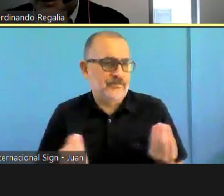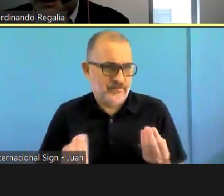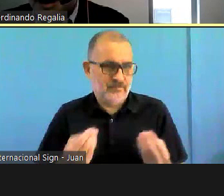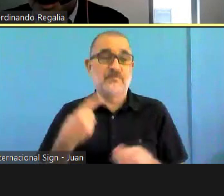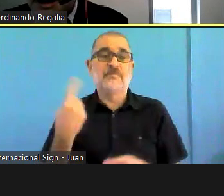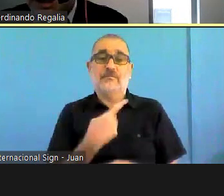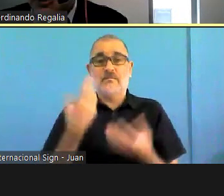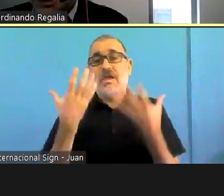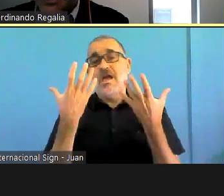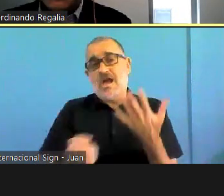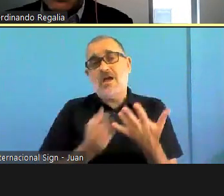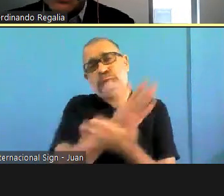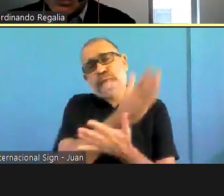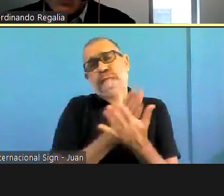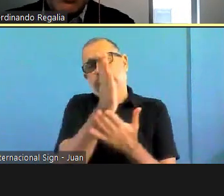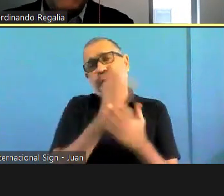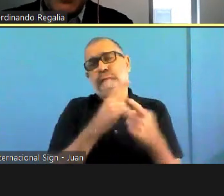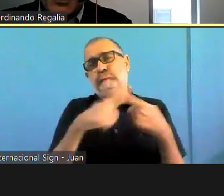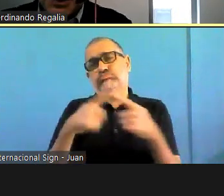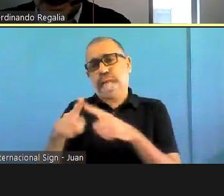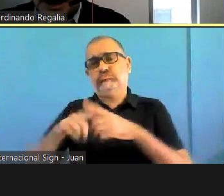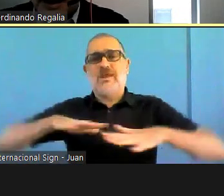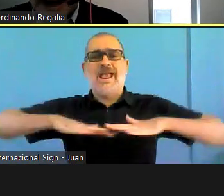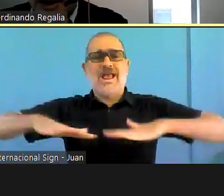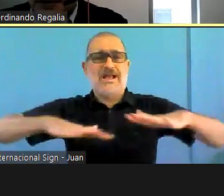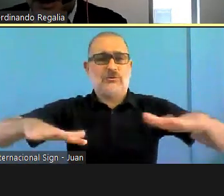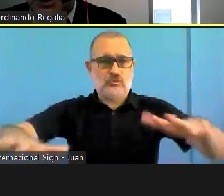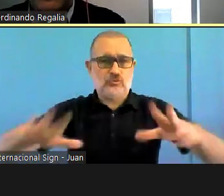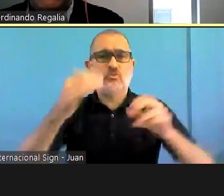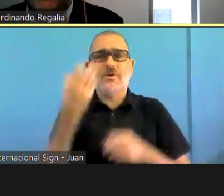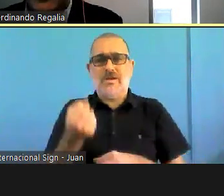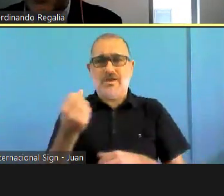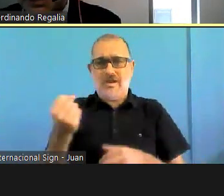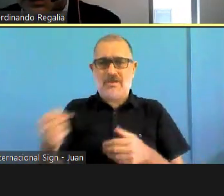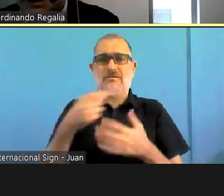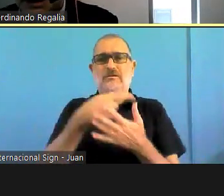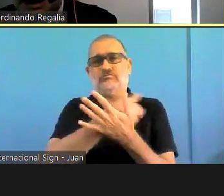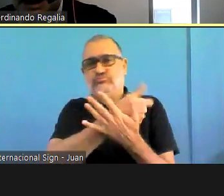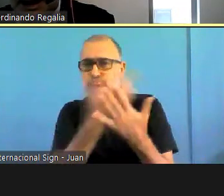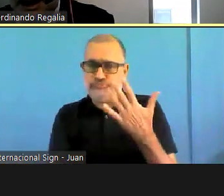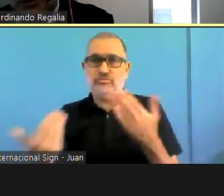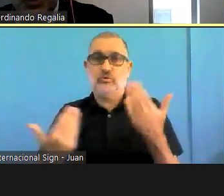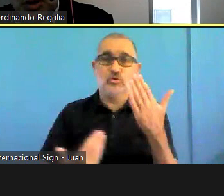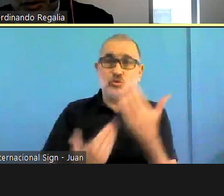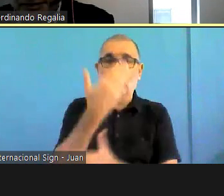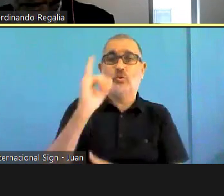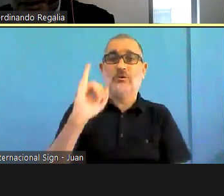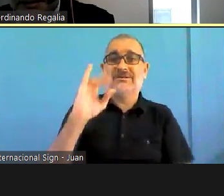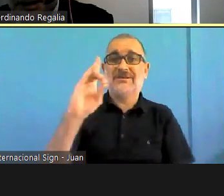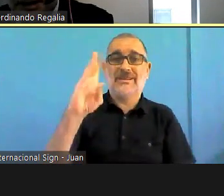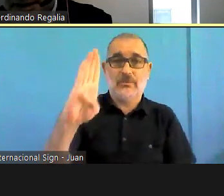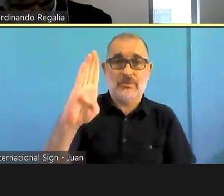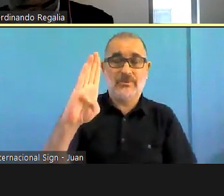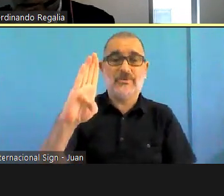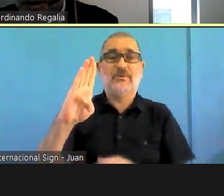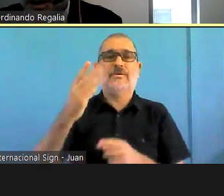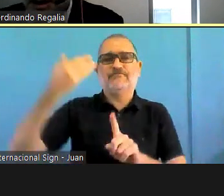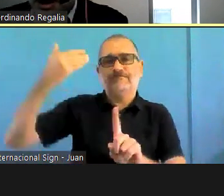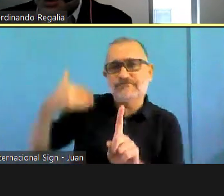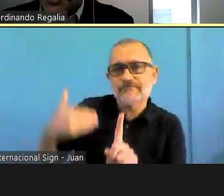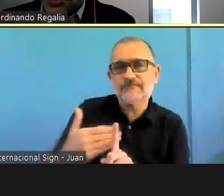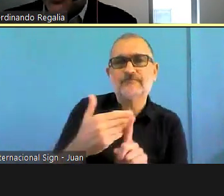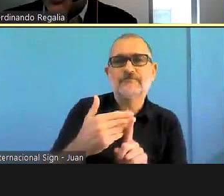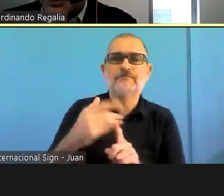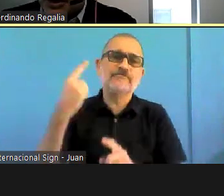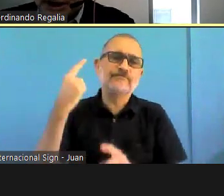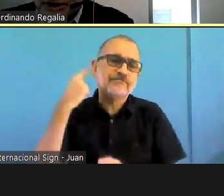nueva marco estratégico para la salud del BID, parecen la misma línea de acción del pasado, promoviendo